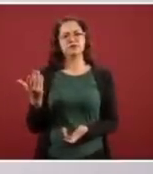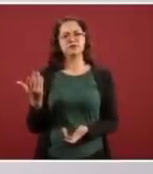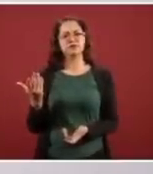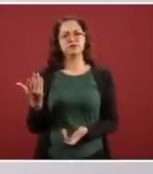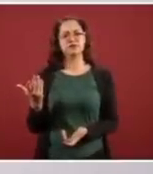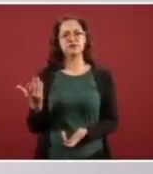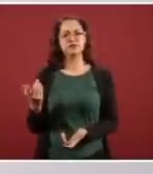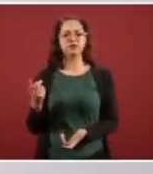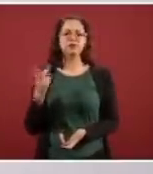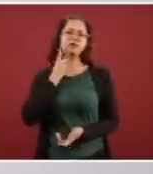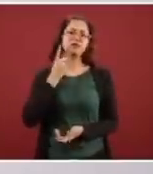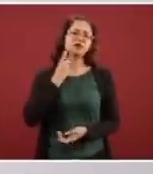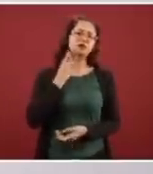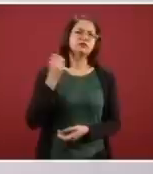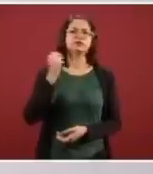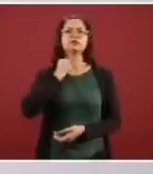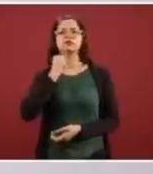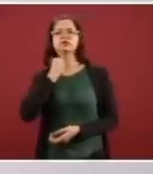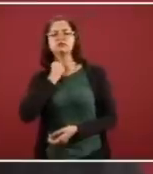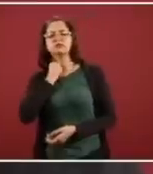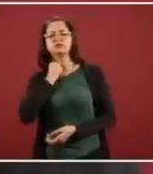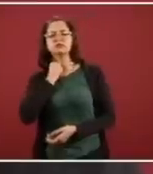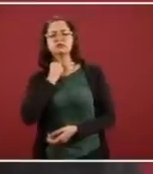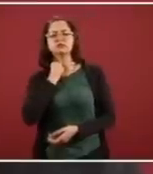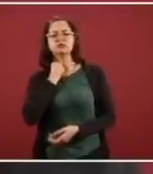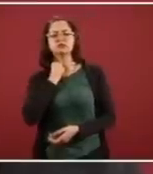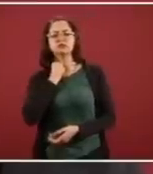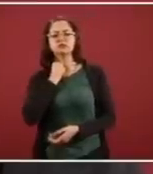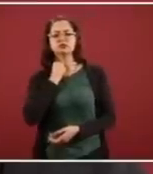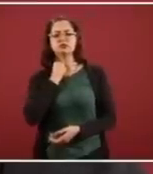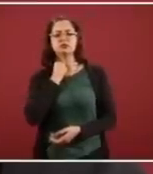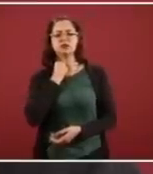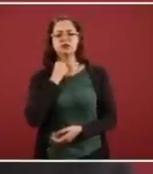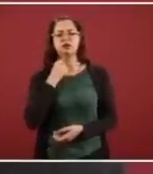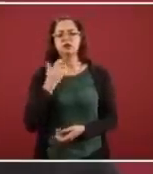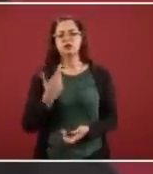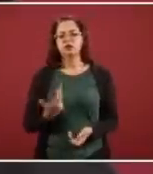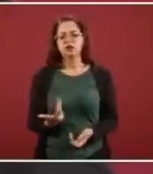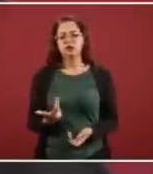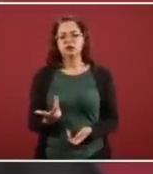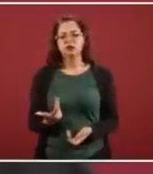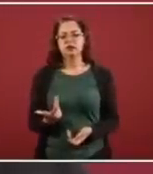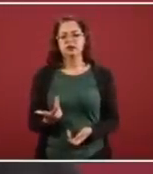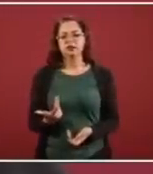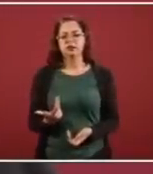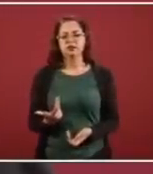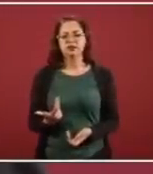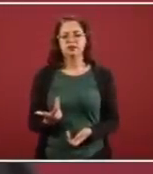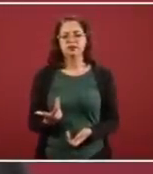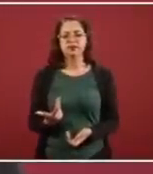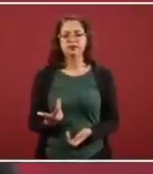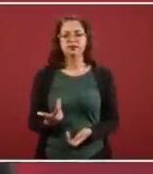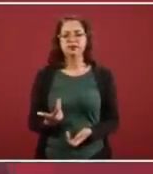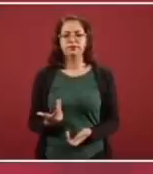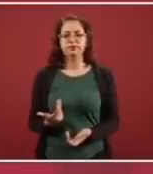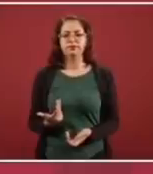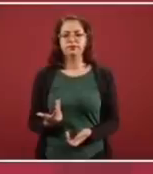en el caso de diputados y de senadores, en vez de